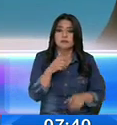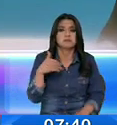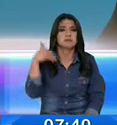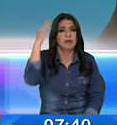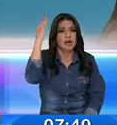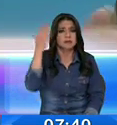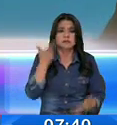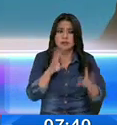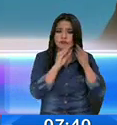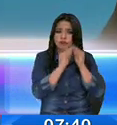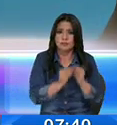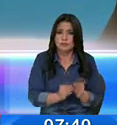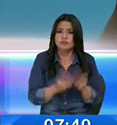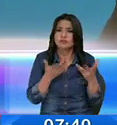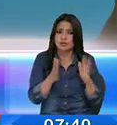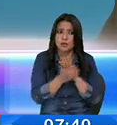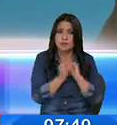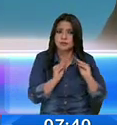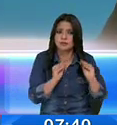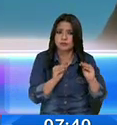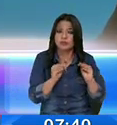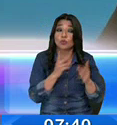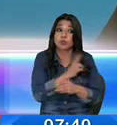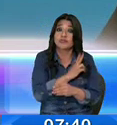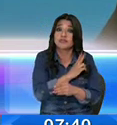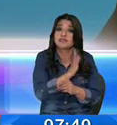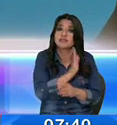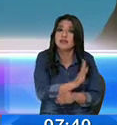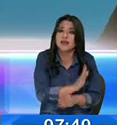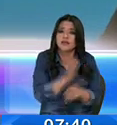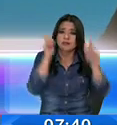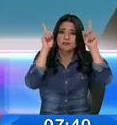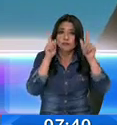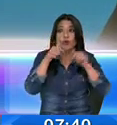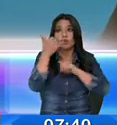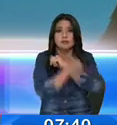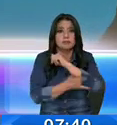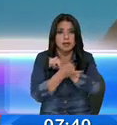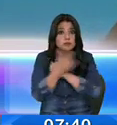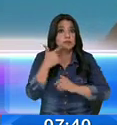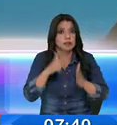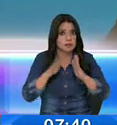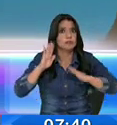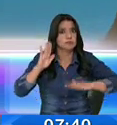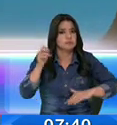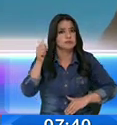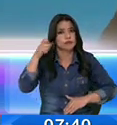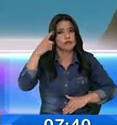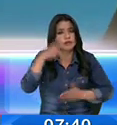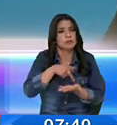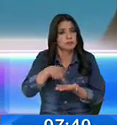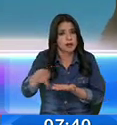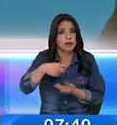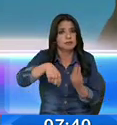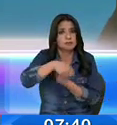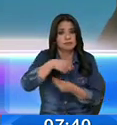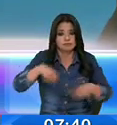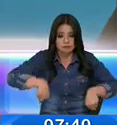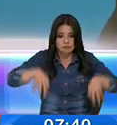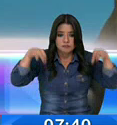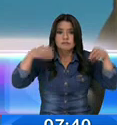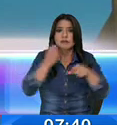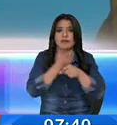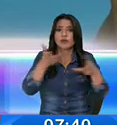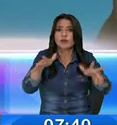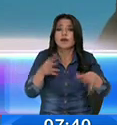formada capacitada muchos de ellos se han preparado en el exterior con compromisos con el propio gobierno que el retorno no tienen empleos